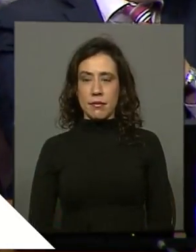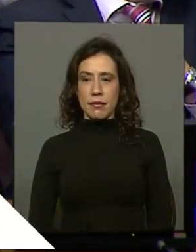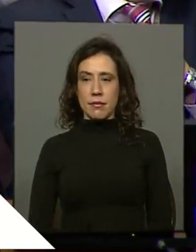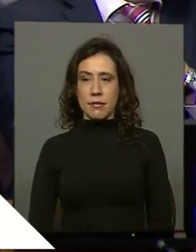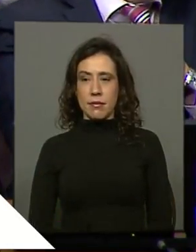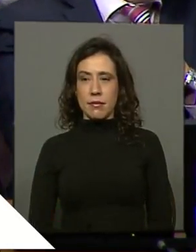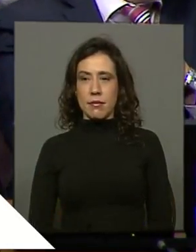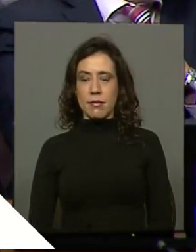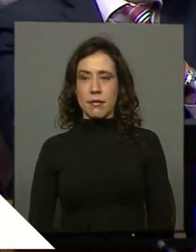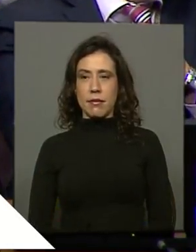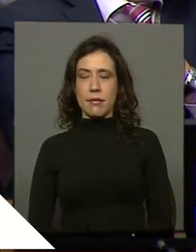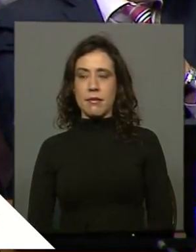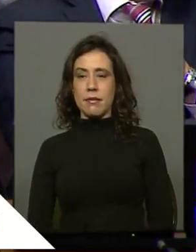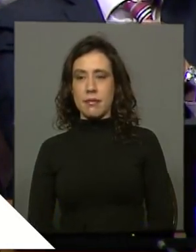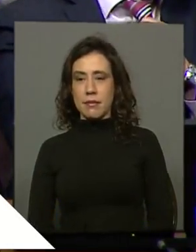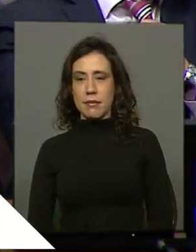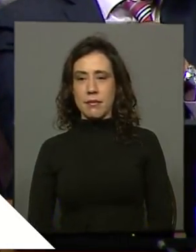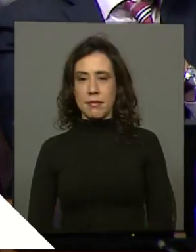no sabe ni a riar esto